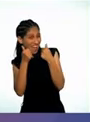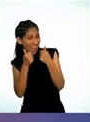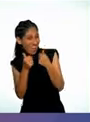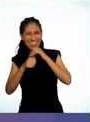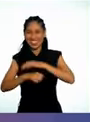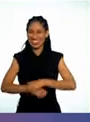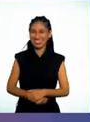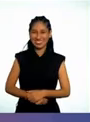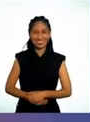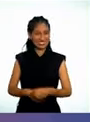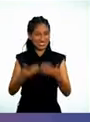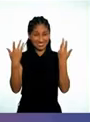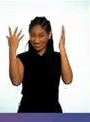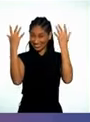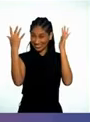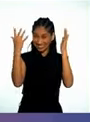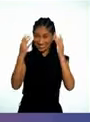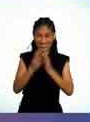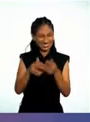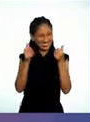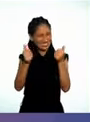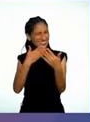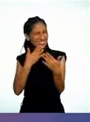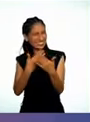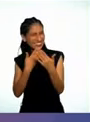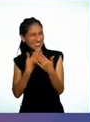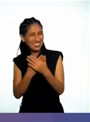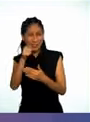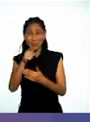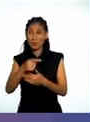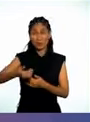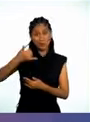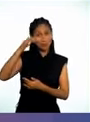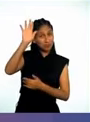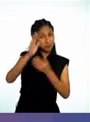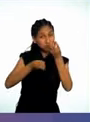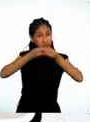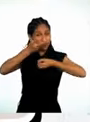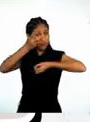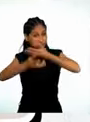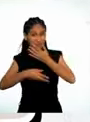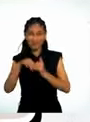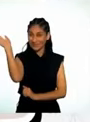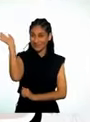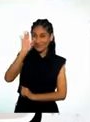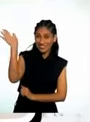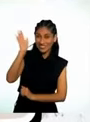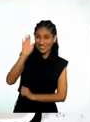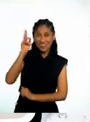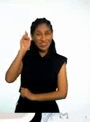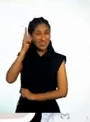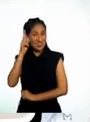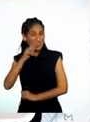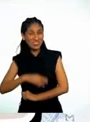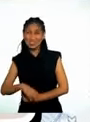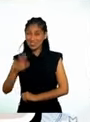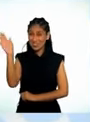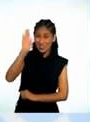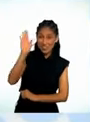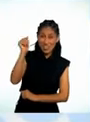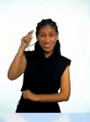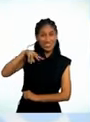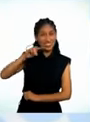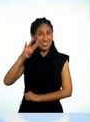bravo thank you for your participation woodley mister flores escultura andrea